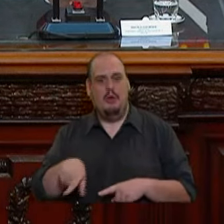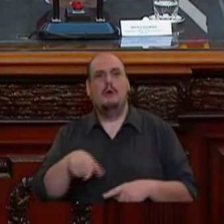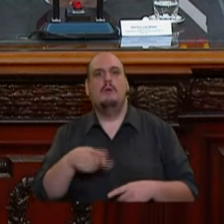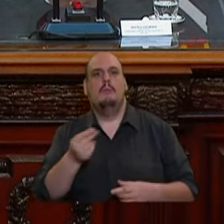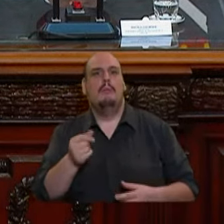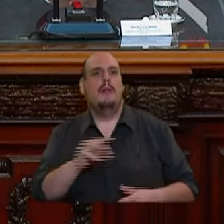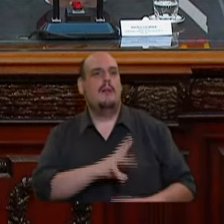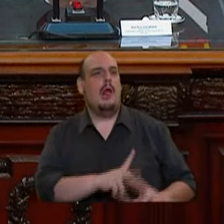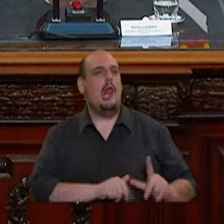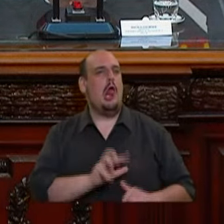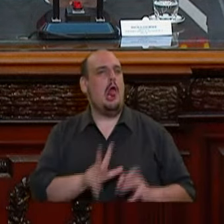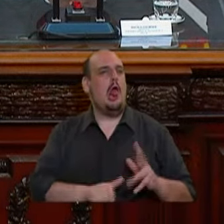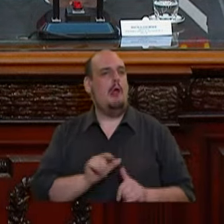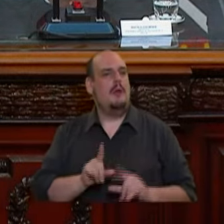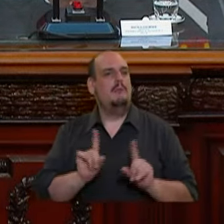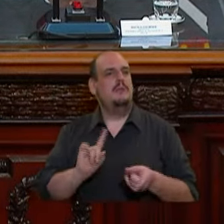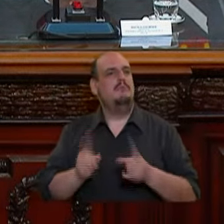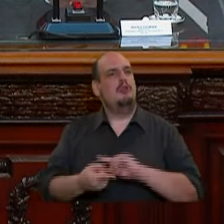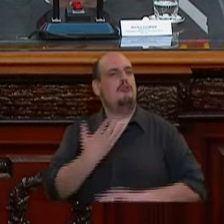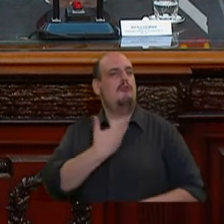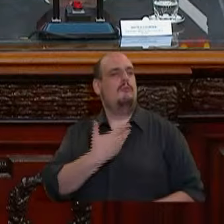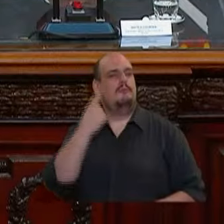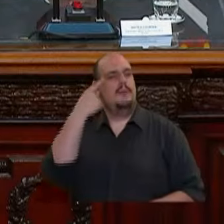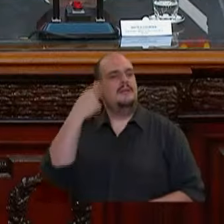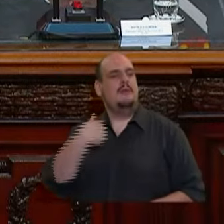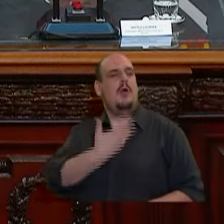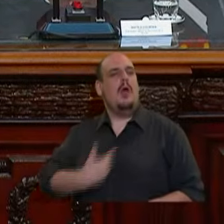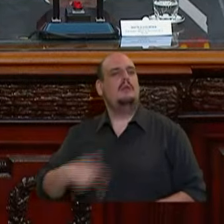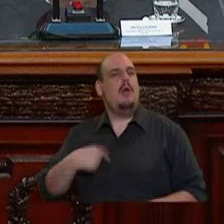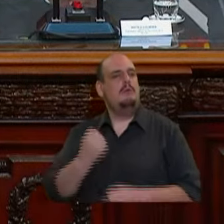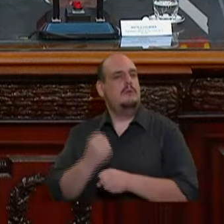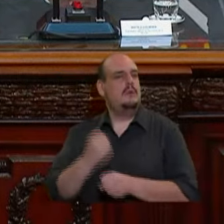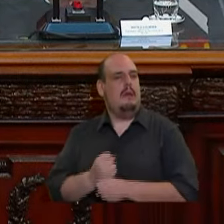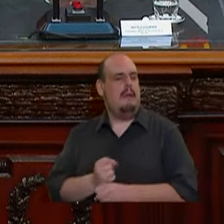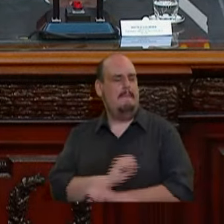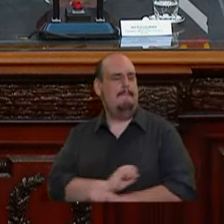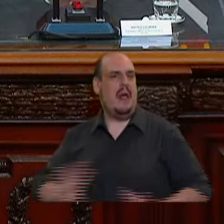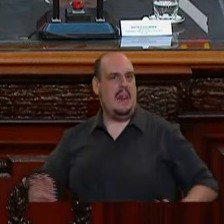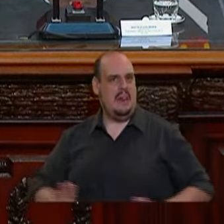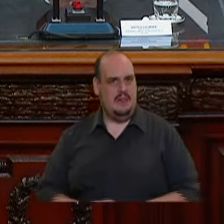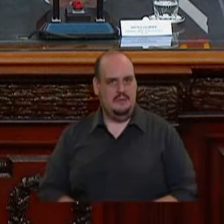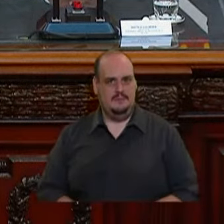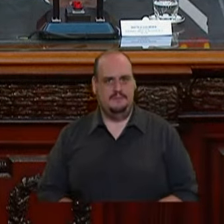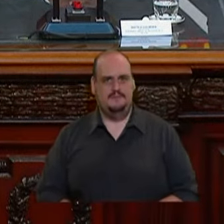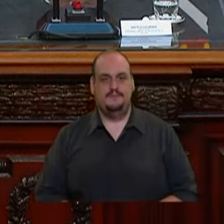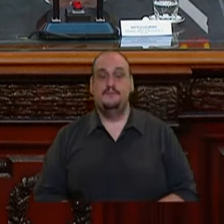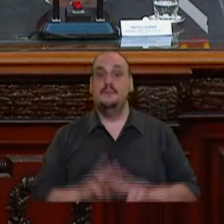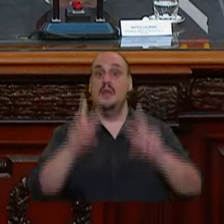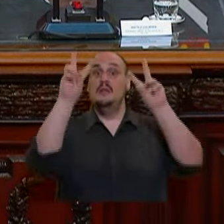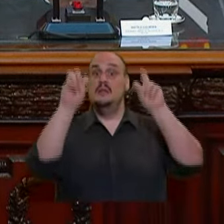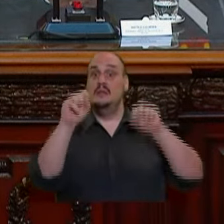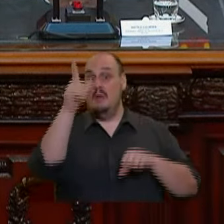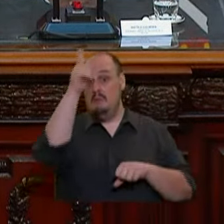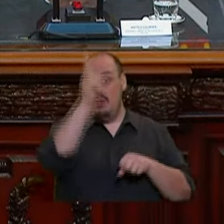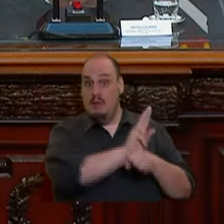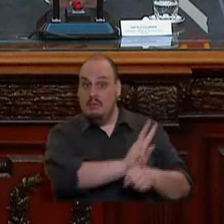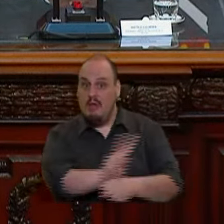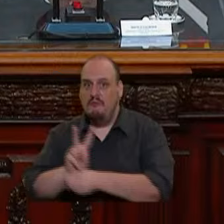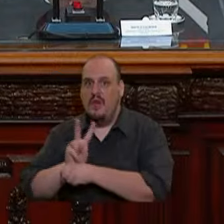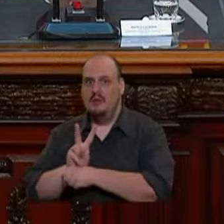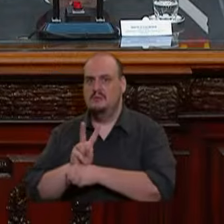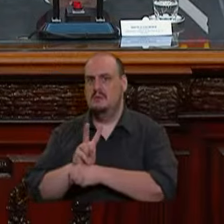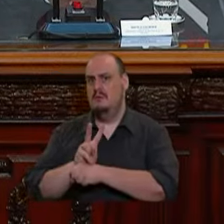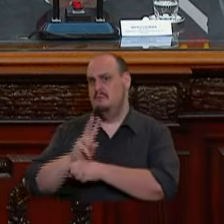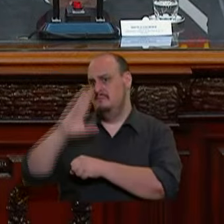prima, tal como se puede inferir de un Estado que todo lo hace muy mal. En el plano de la defensa, heredamos un